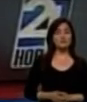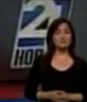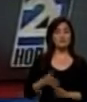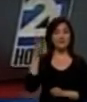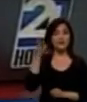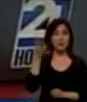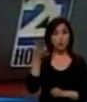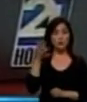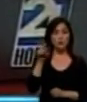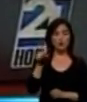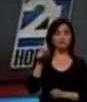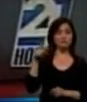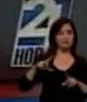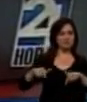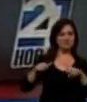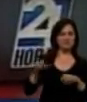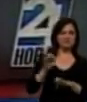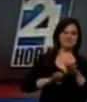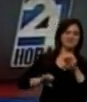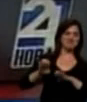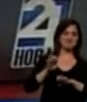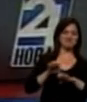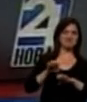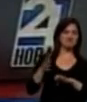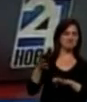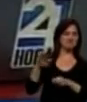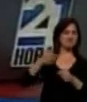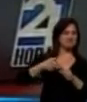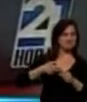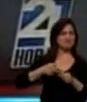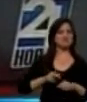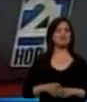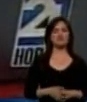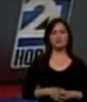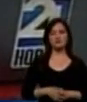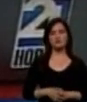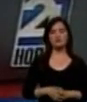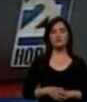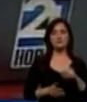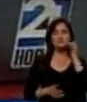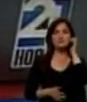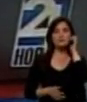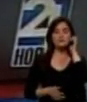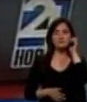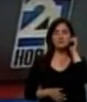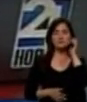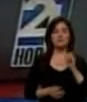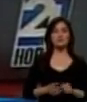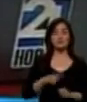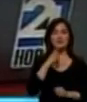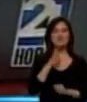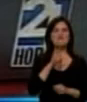continuismo, calificaron analistas económicos y políticos a la intervención de Lenín Moreno, presidente del Ecuador. Consideran que hizo